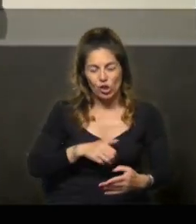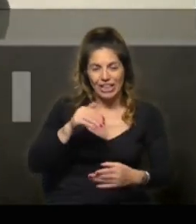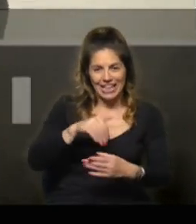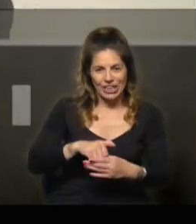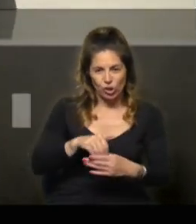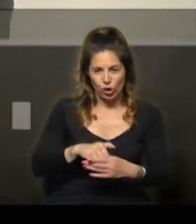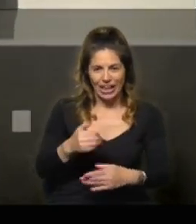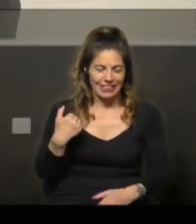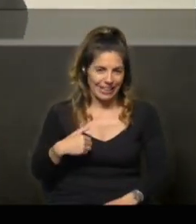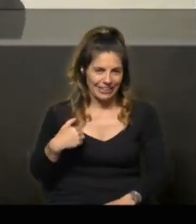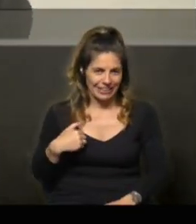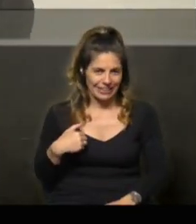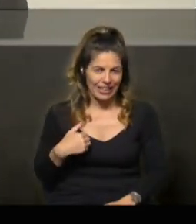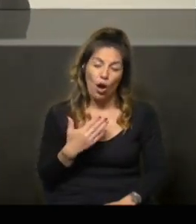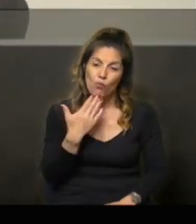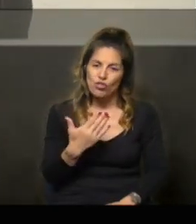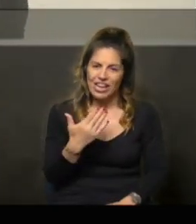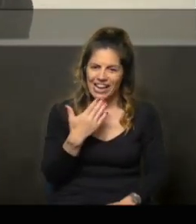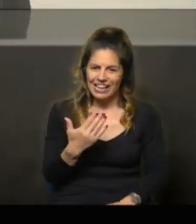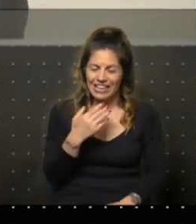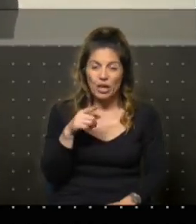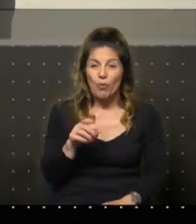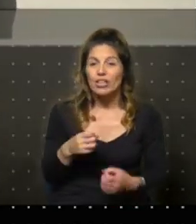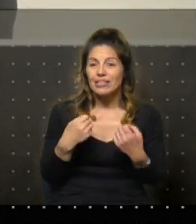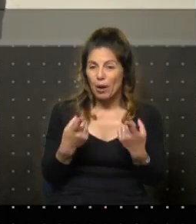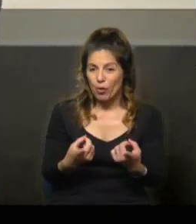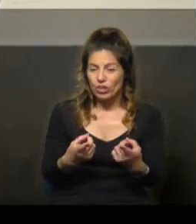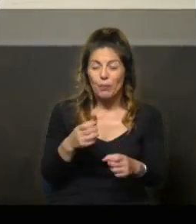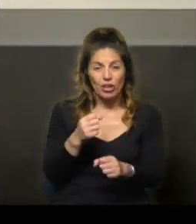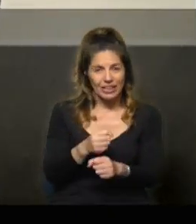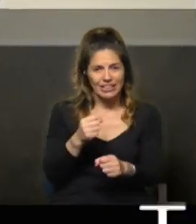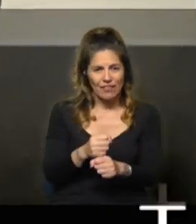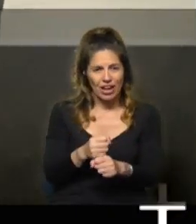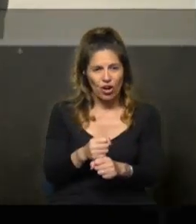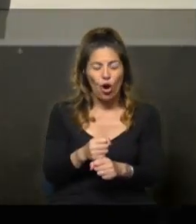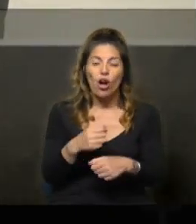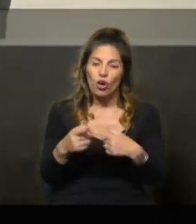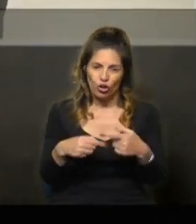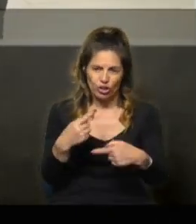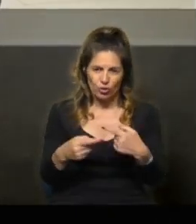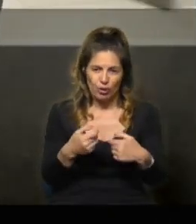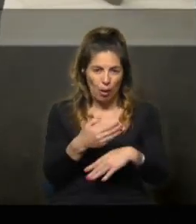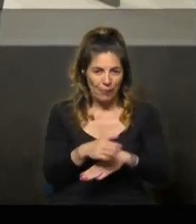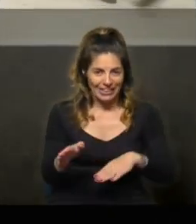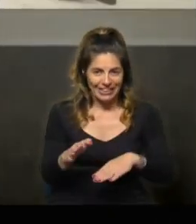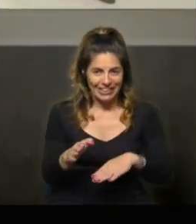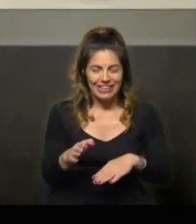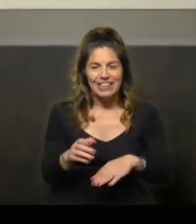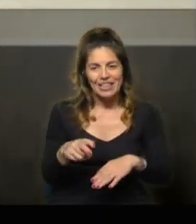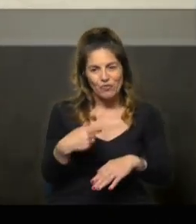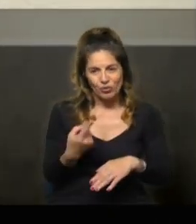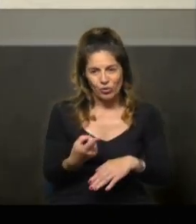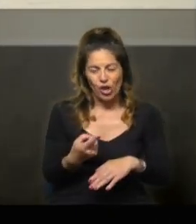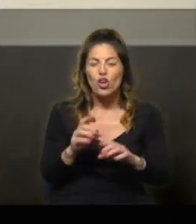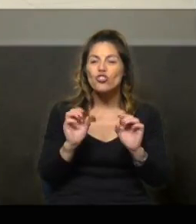de de de Argentina eh Muchísimas gracias por este aporte por este trabajo habrá mucha tela para cortar a partir de las próximas horas no